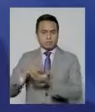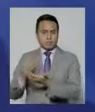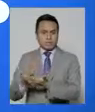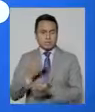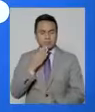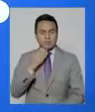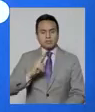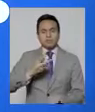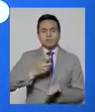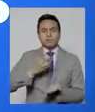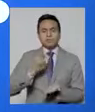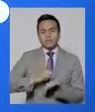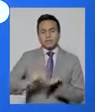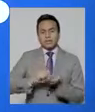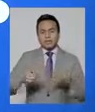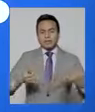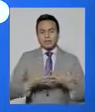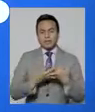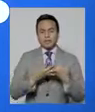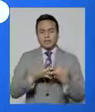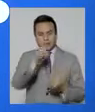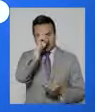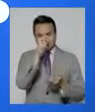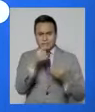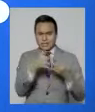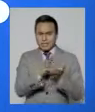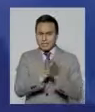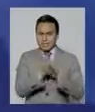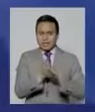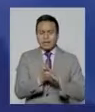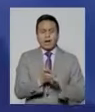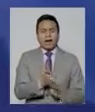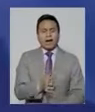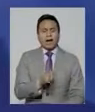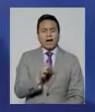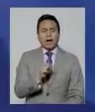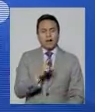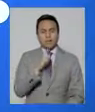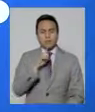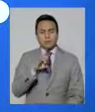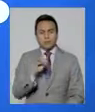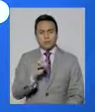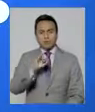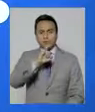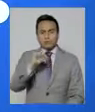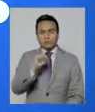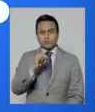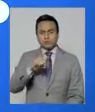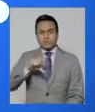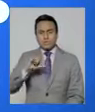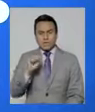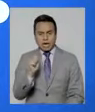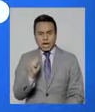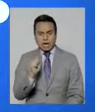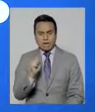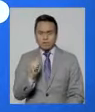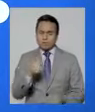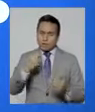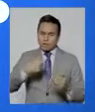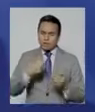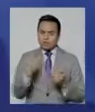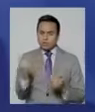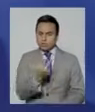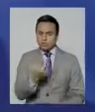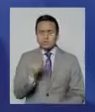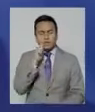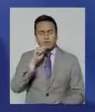trabajo del subsecretario de Redes Asistenciales, don Arturo Zúñiga. Por lo tanto, eso no va